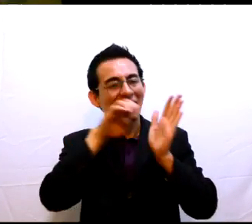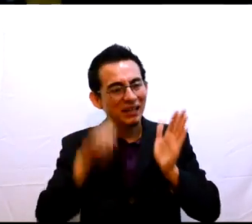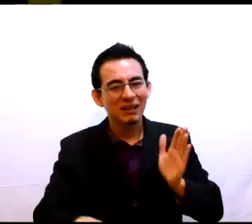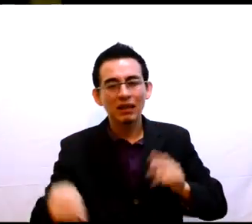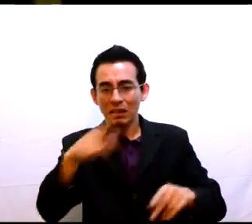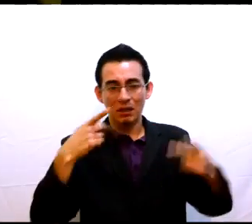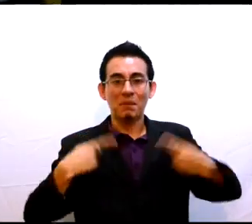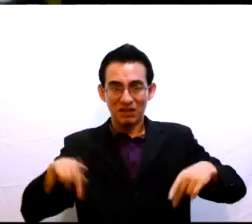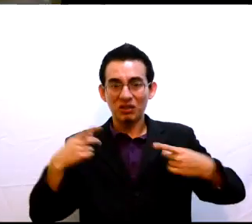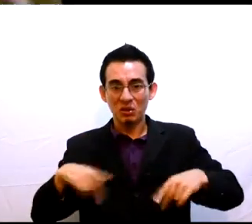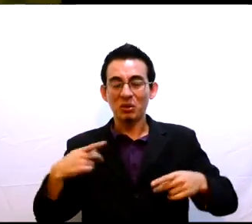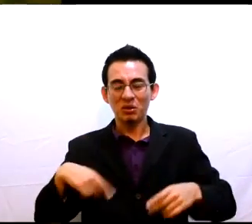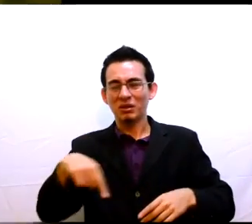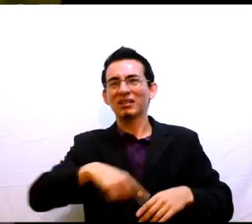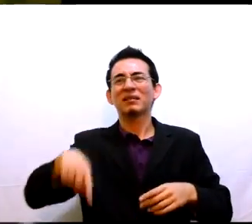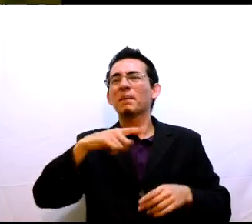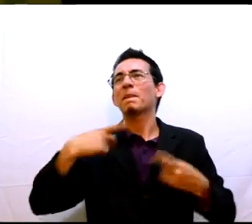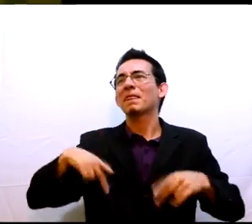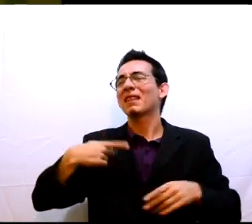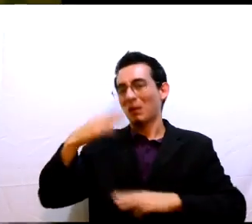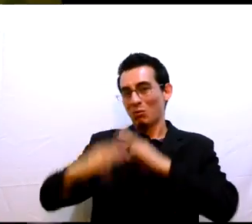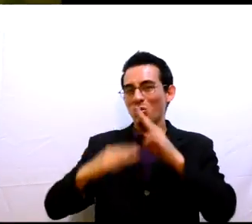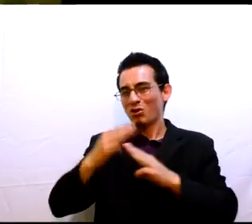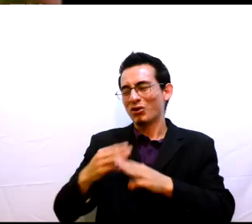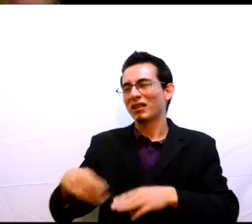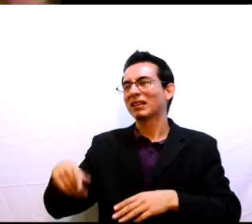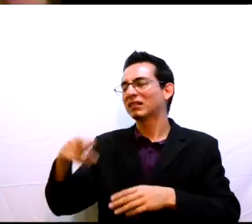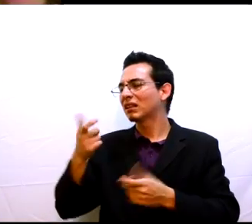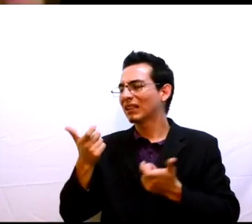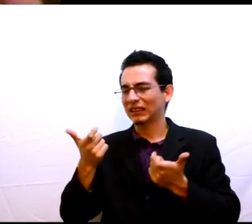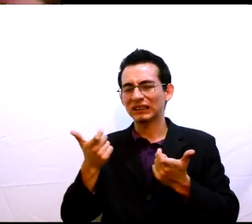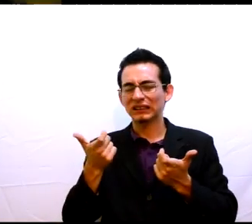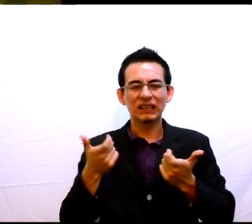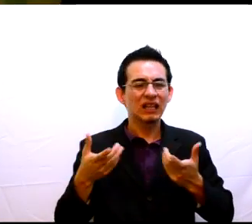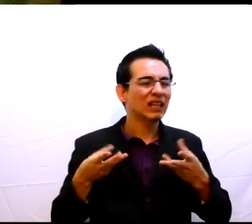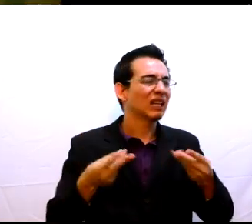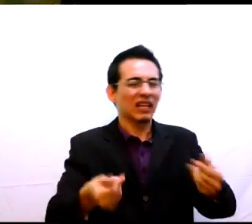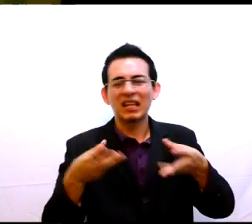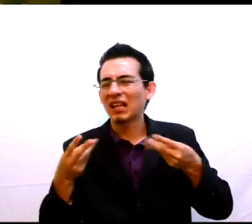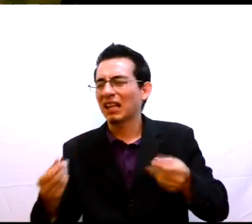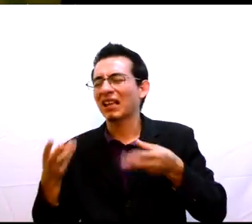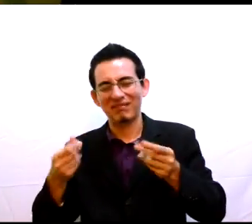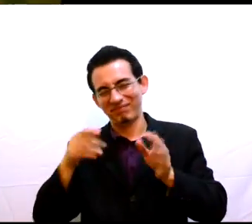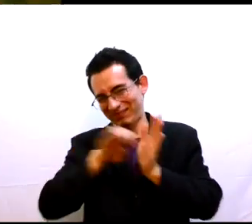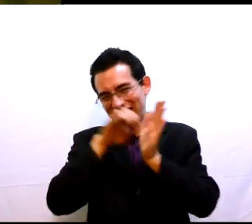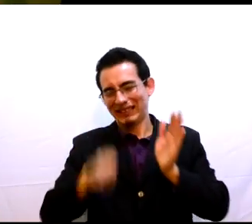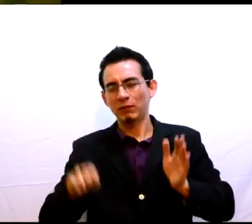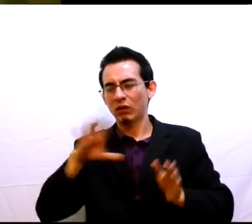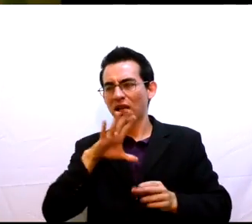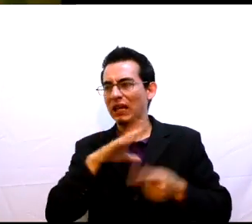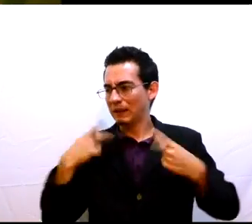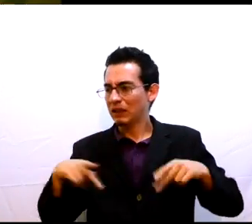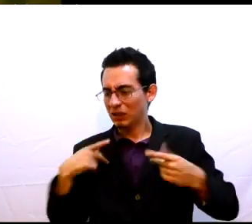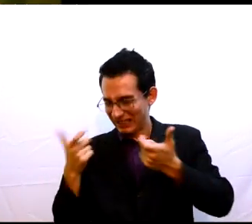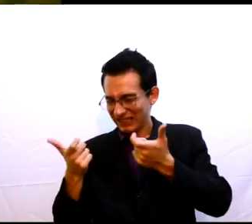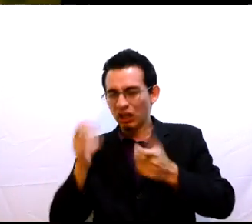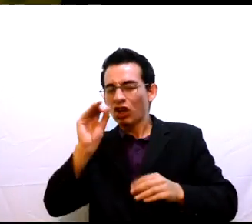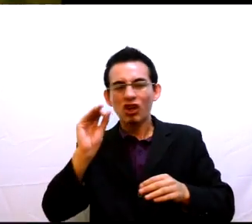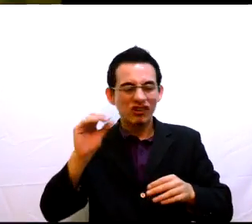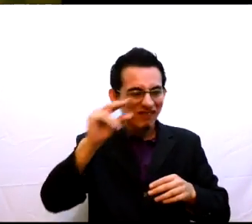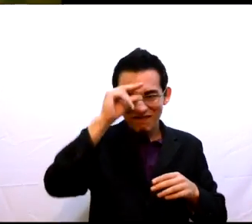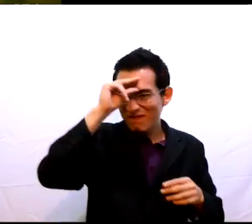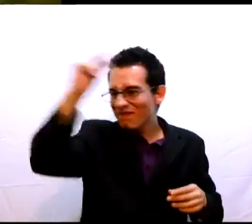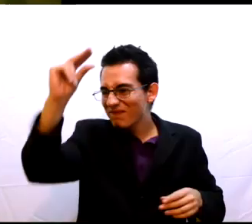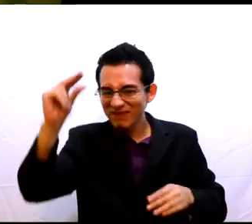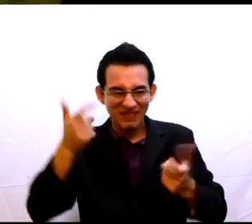los hombres del mundo saben invertir aquí en lo terrenal obviamente no son más